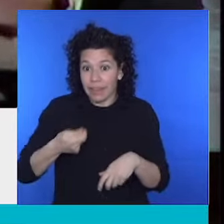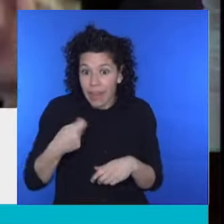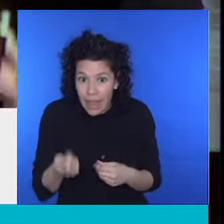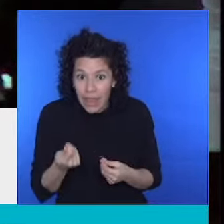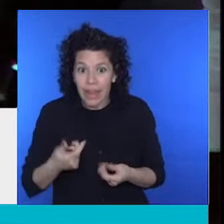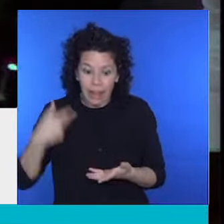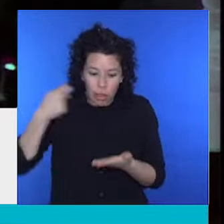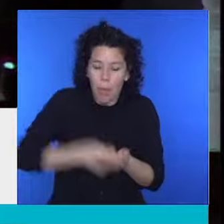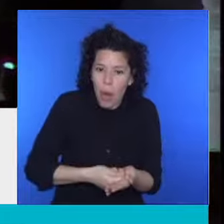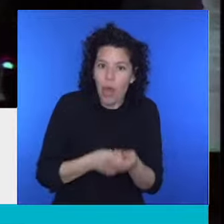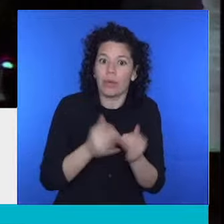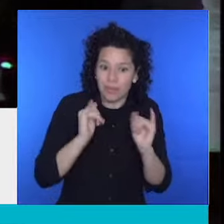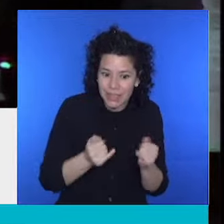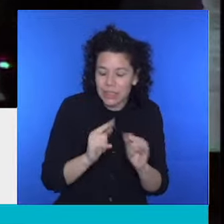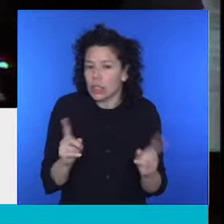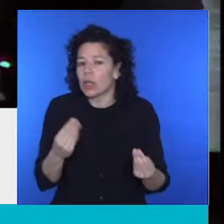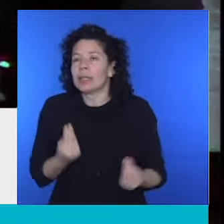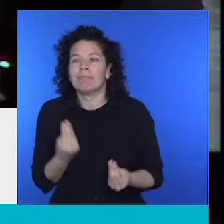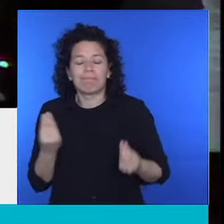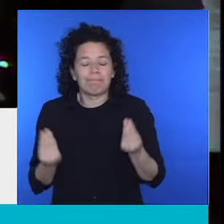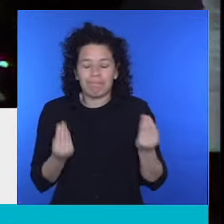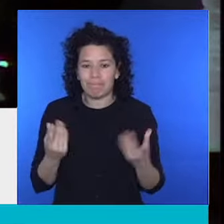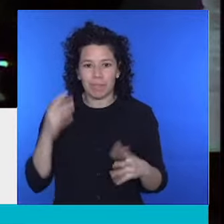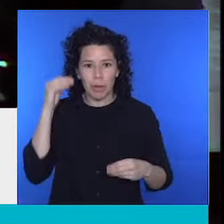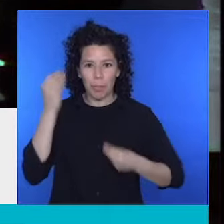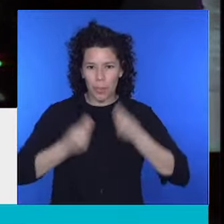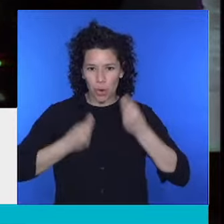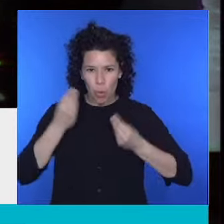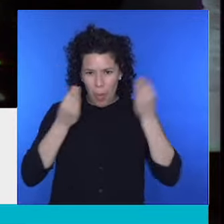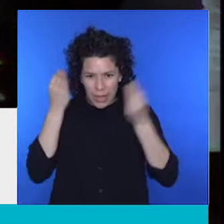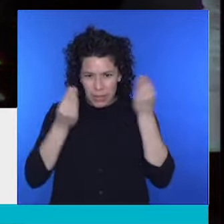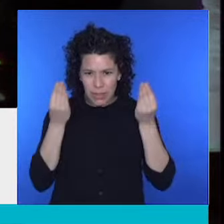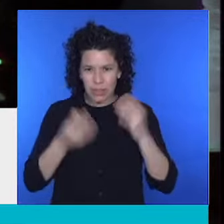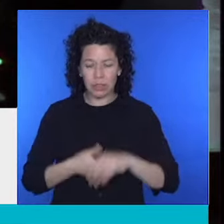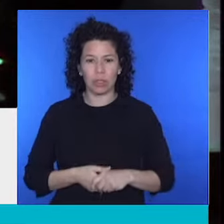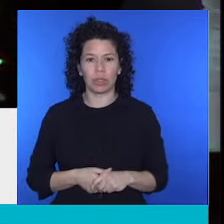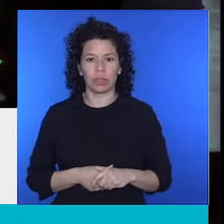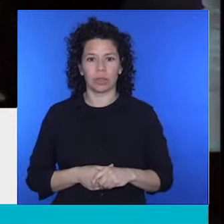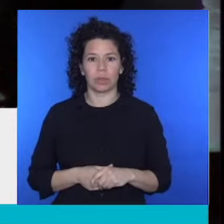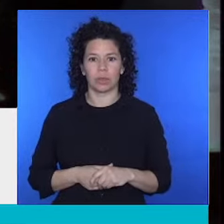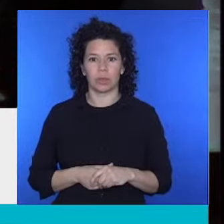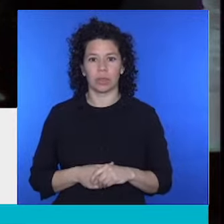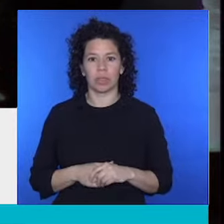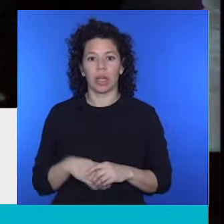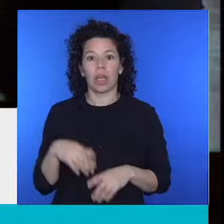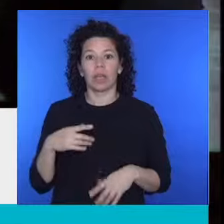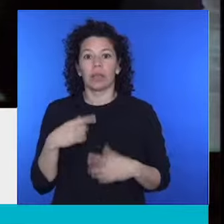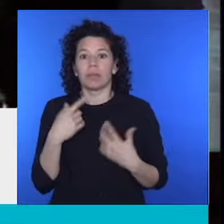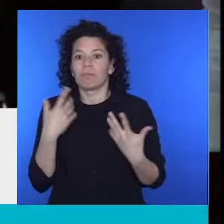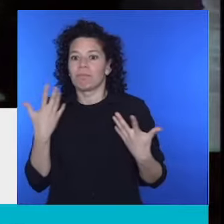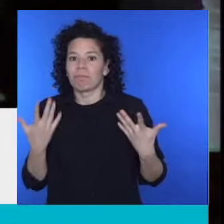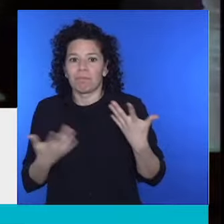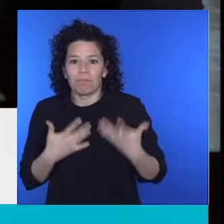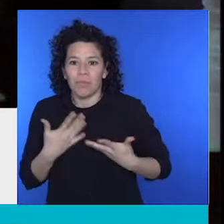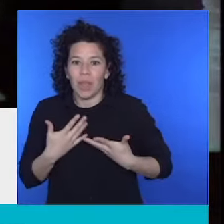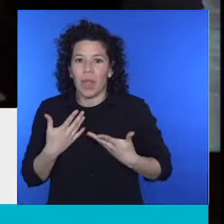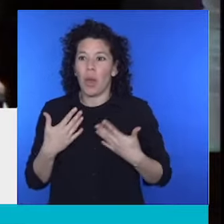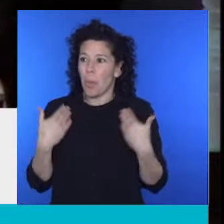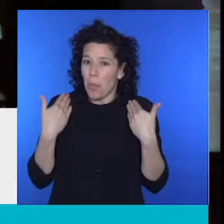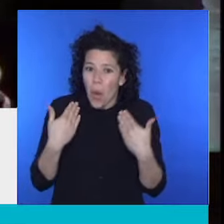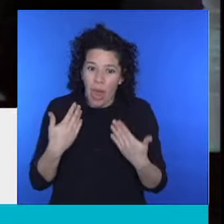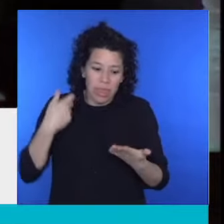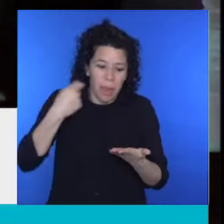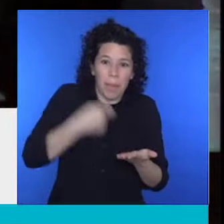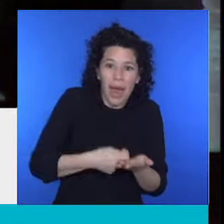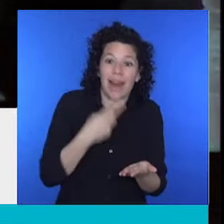comprando en el supermercado no tiene la más mínima idea si va a poder seguir pagando los